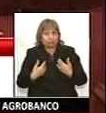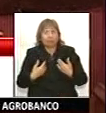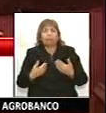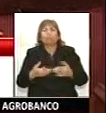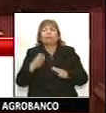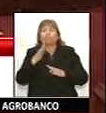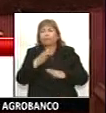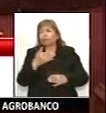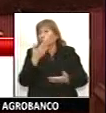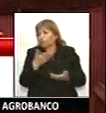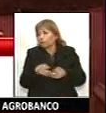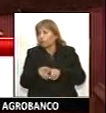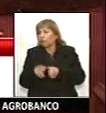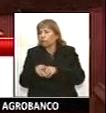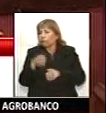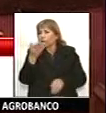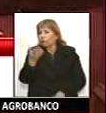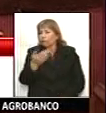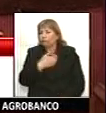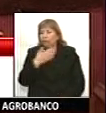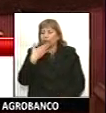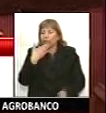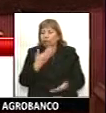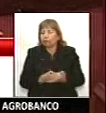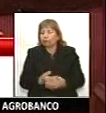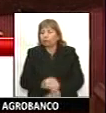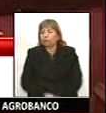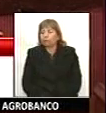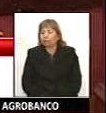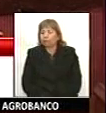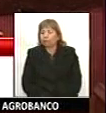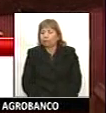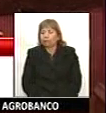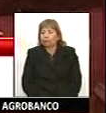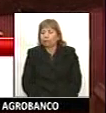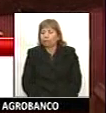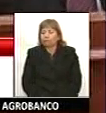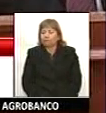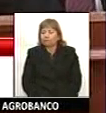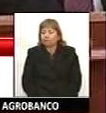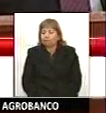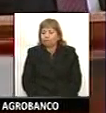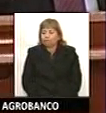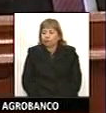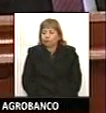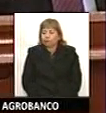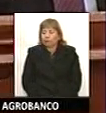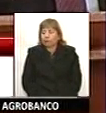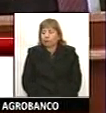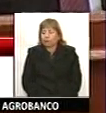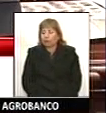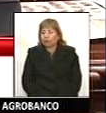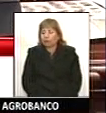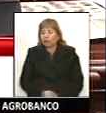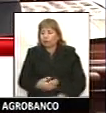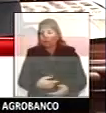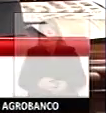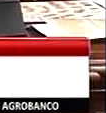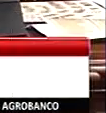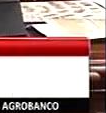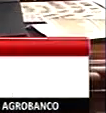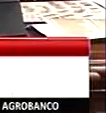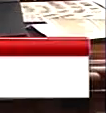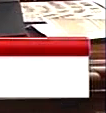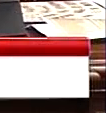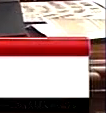fronterizas. Señor presidente, muchísimas gracias. Gracias a todos ustedes. Gracias, congresista. Tiene la palabra la